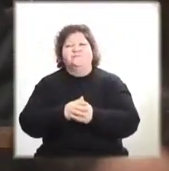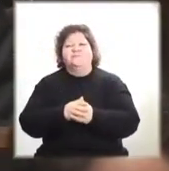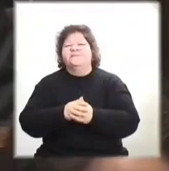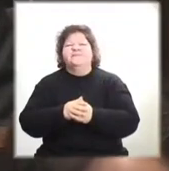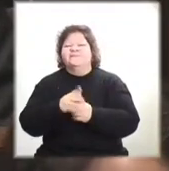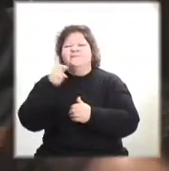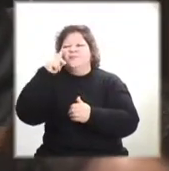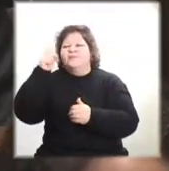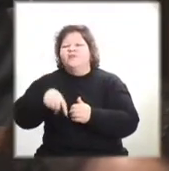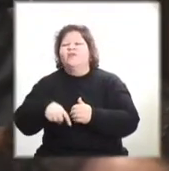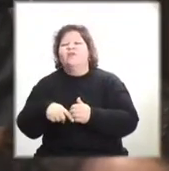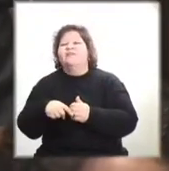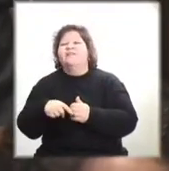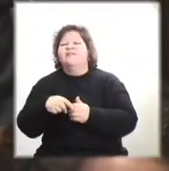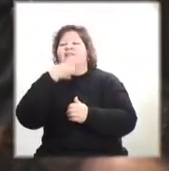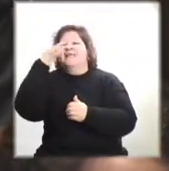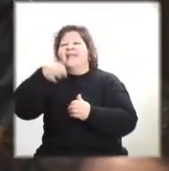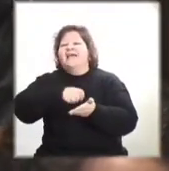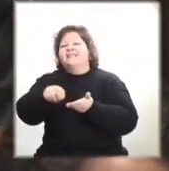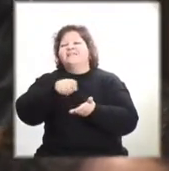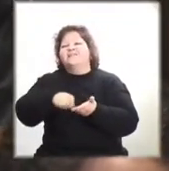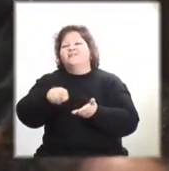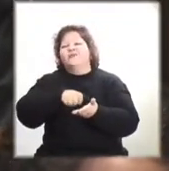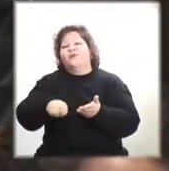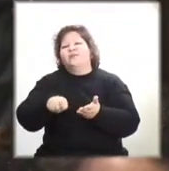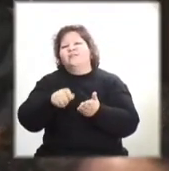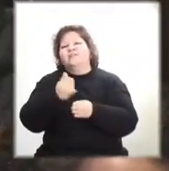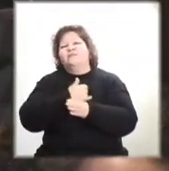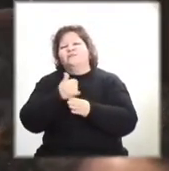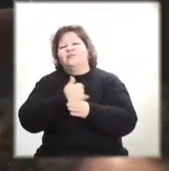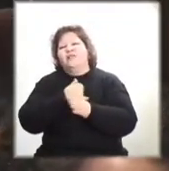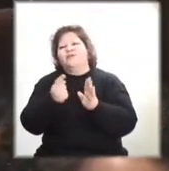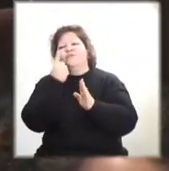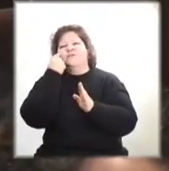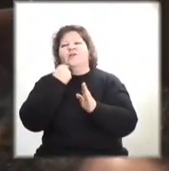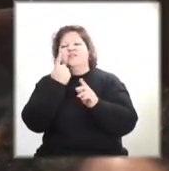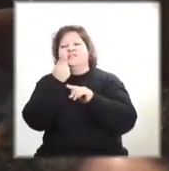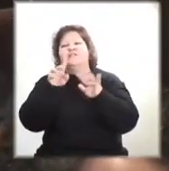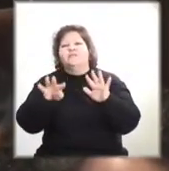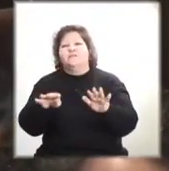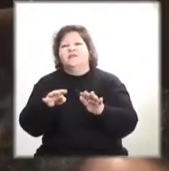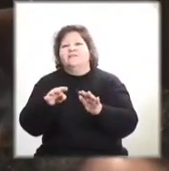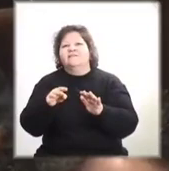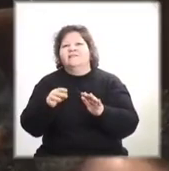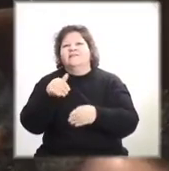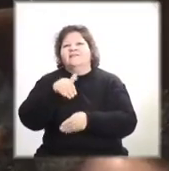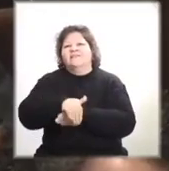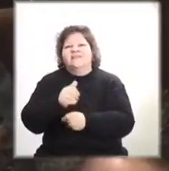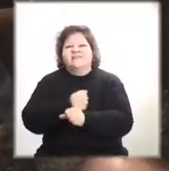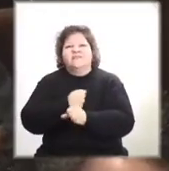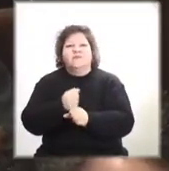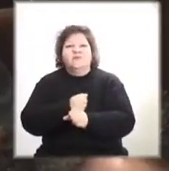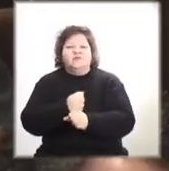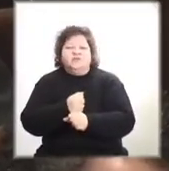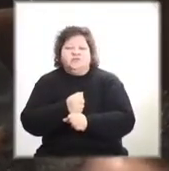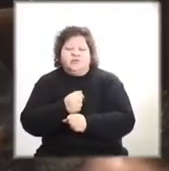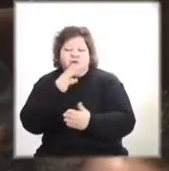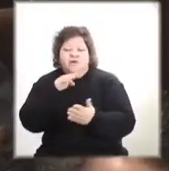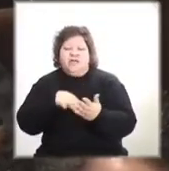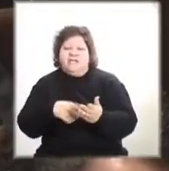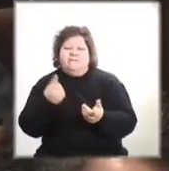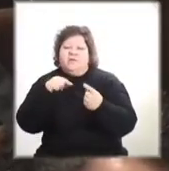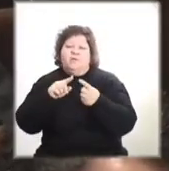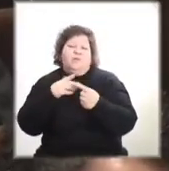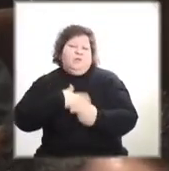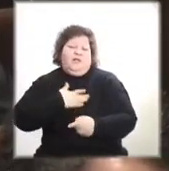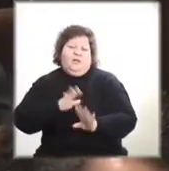acto institucional número 19 que se había firmado al mediodía, era media tarde, y él dijo, no lo leí, pero no estoy de acuerdo. Y esto